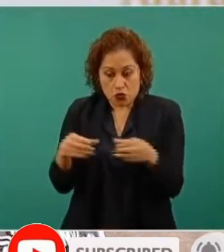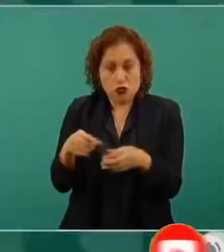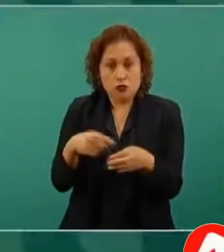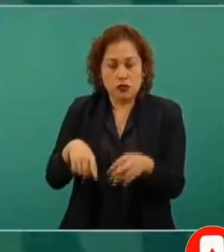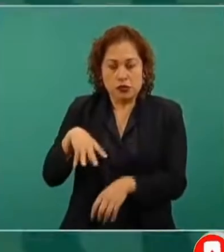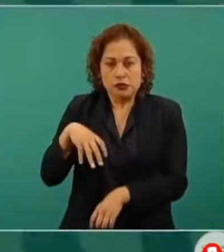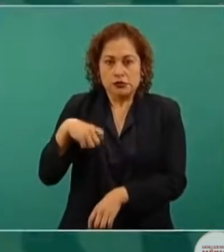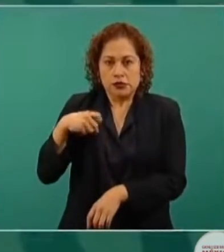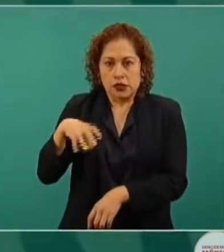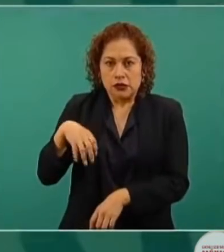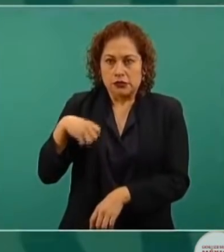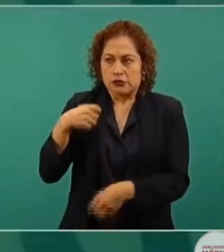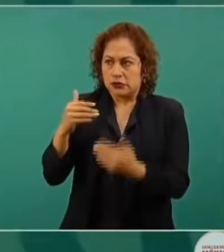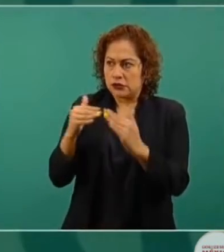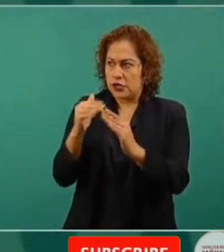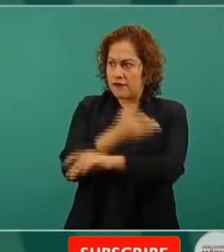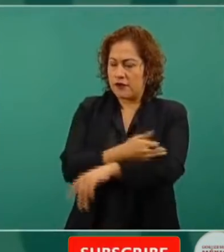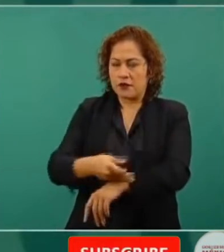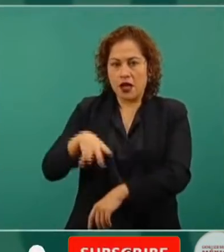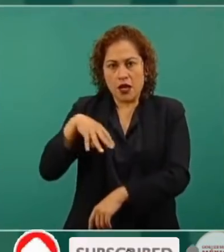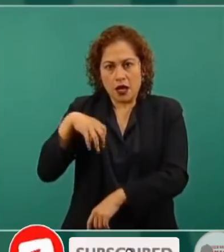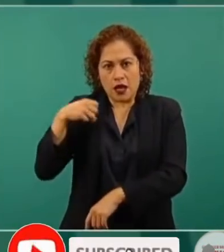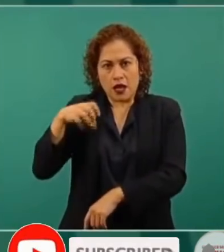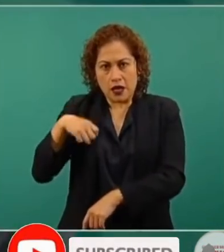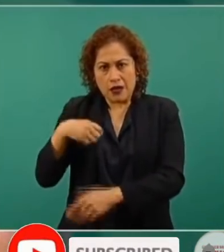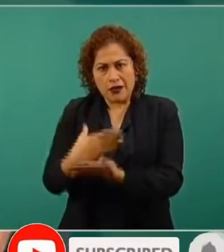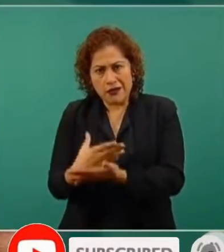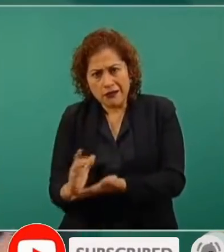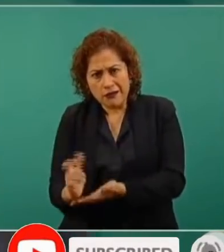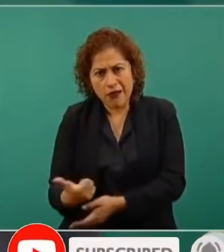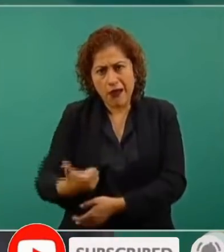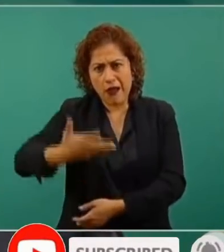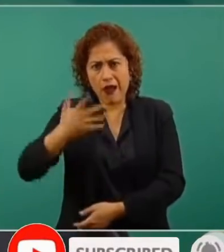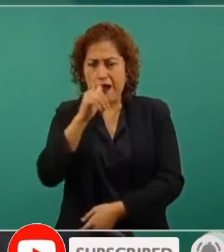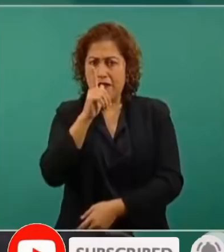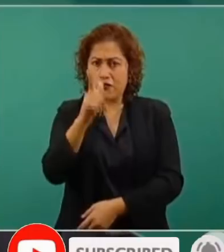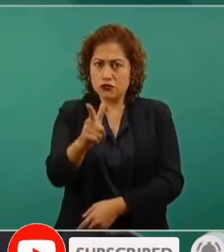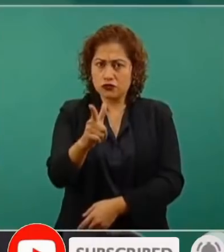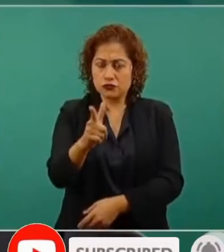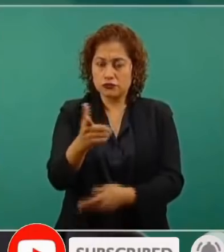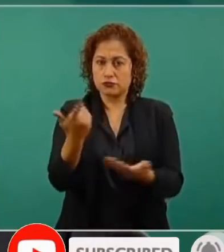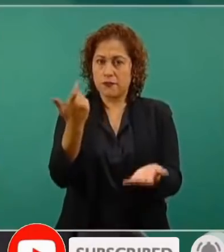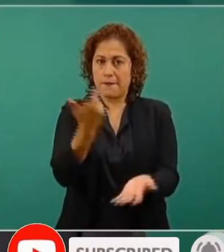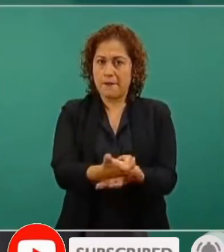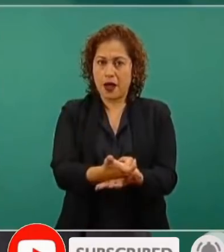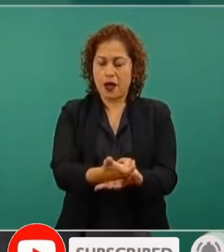sus trabajos y además tienen que pagar la electricidad, ¿verdad? Este es un ejemplo